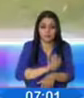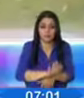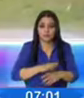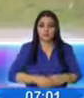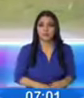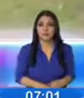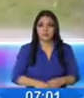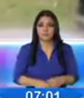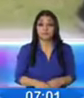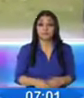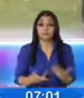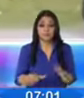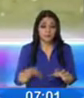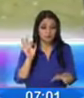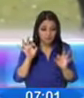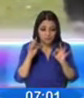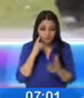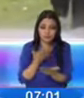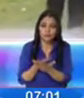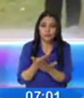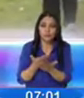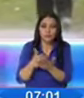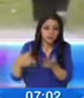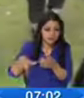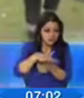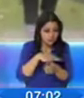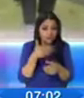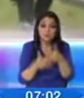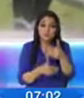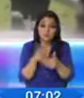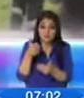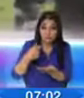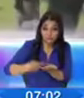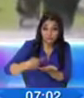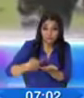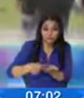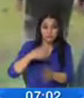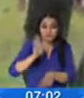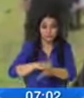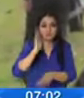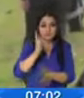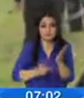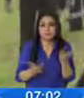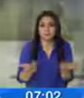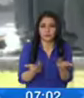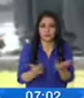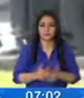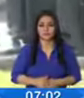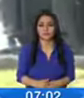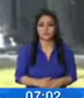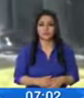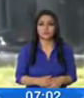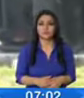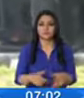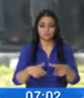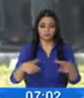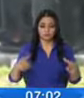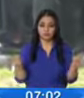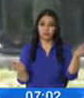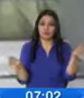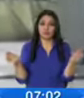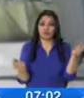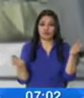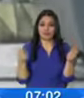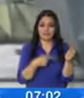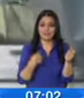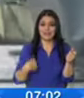escena hemos cogido todos los indicios para posterior con el análisis poder dar la causa del accidente. El camión de origen chino era